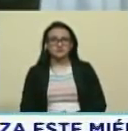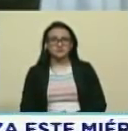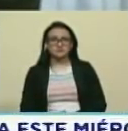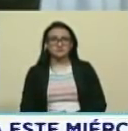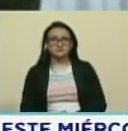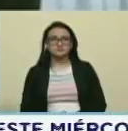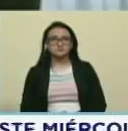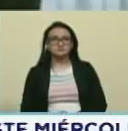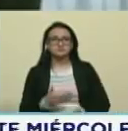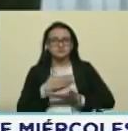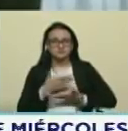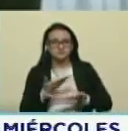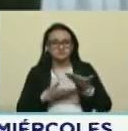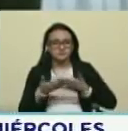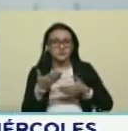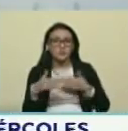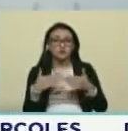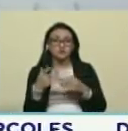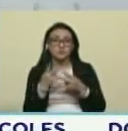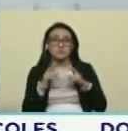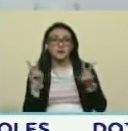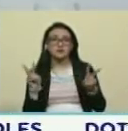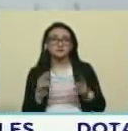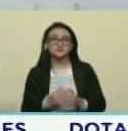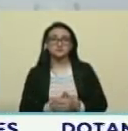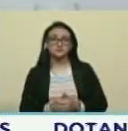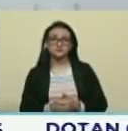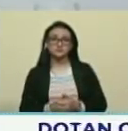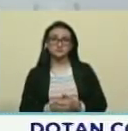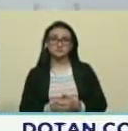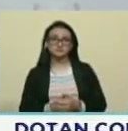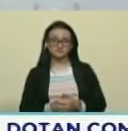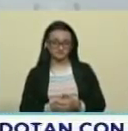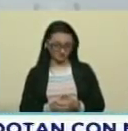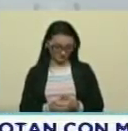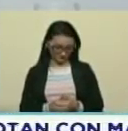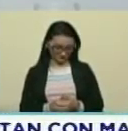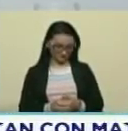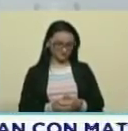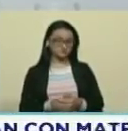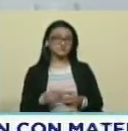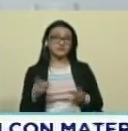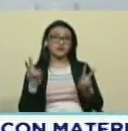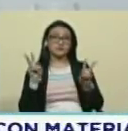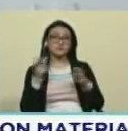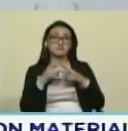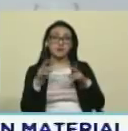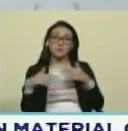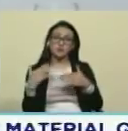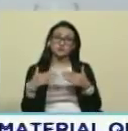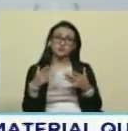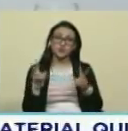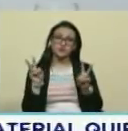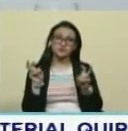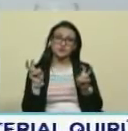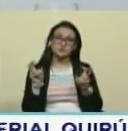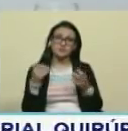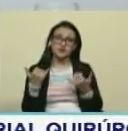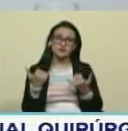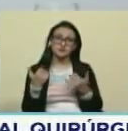para colaborar con el proceso de paz. El proceso de paz, que es uno de los temas que vamos a tratar también, ha